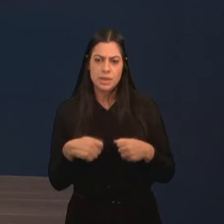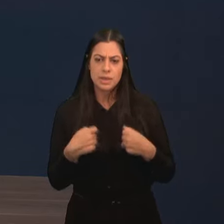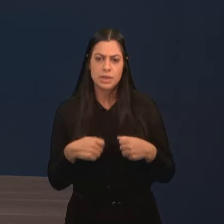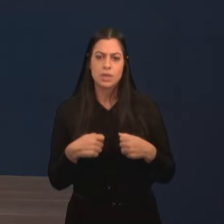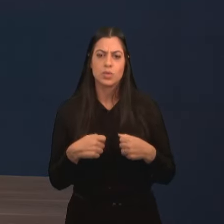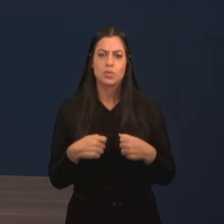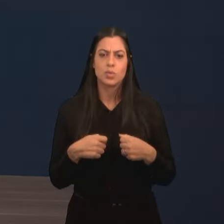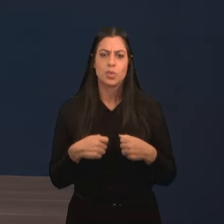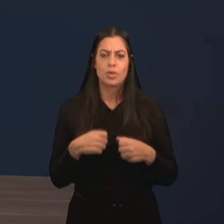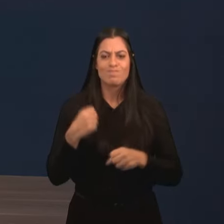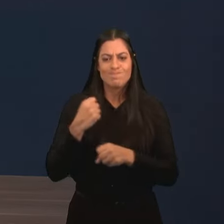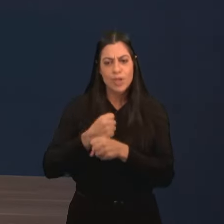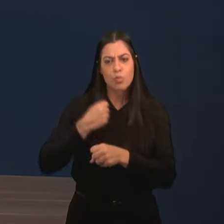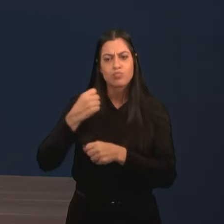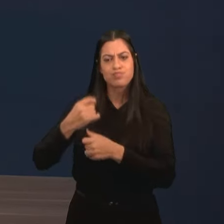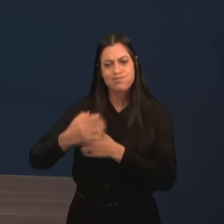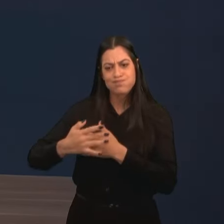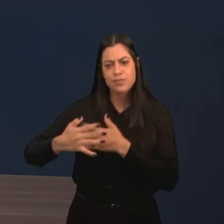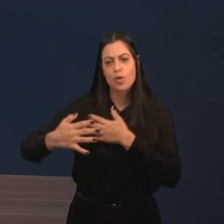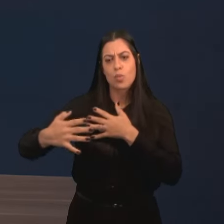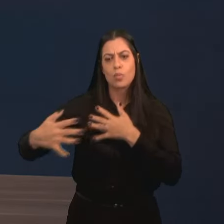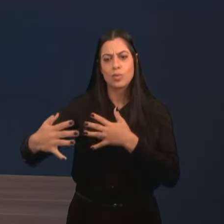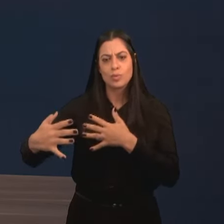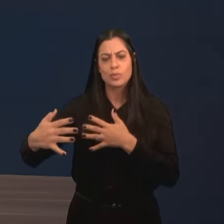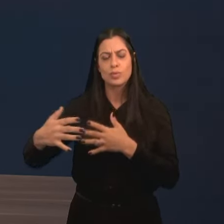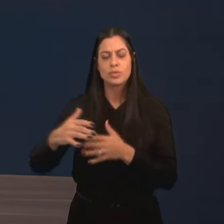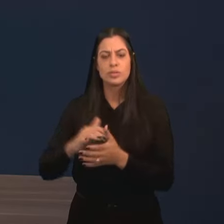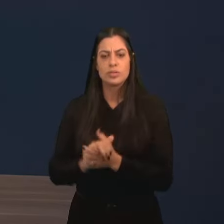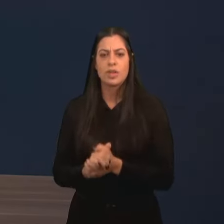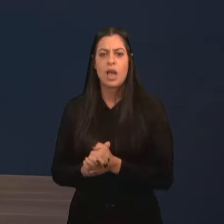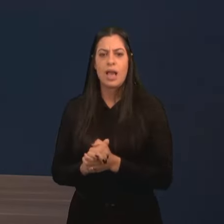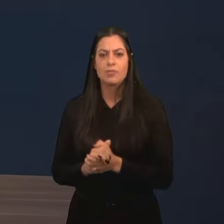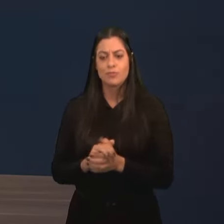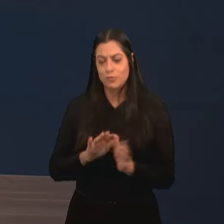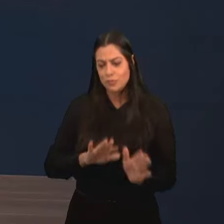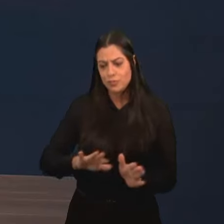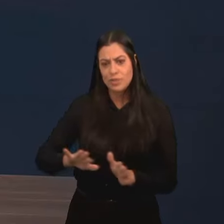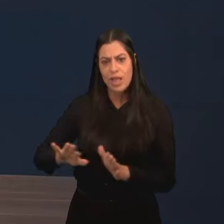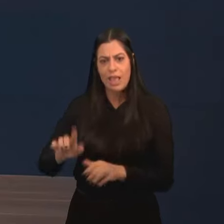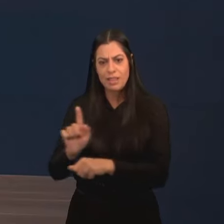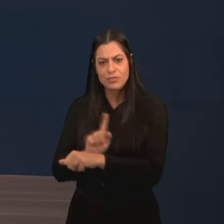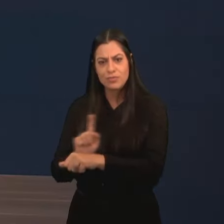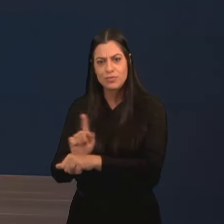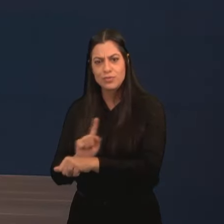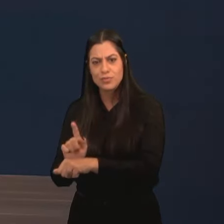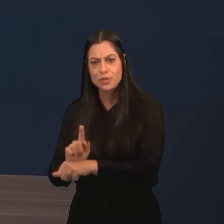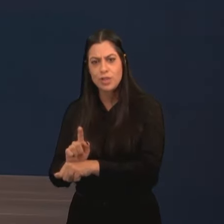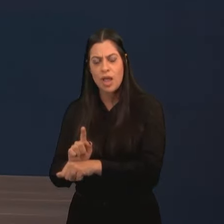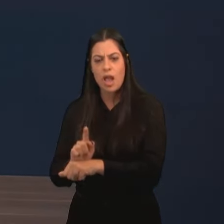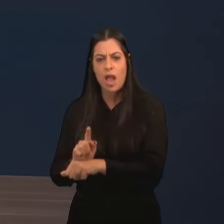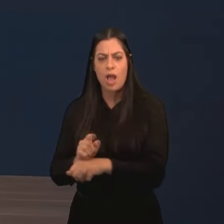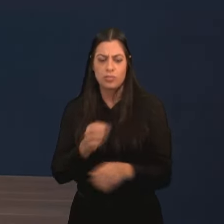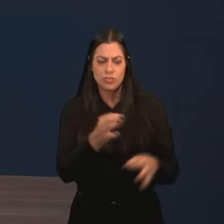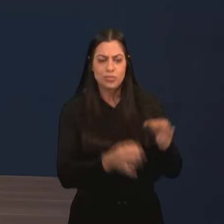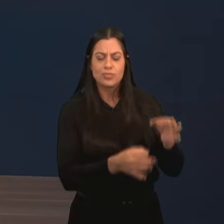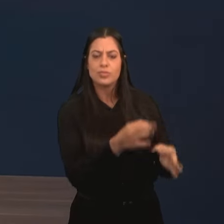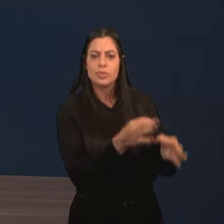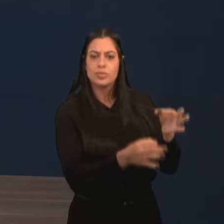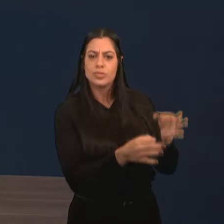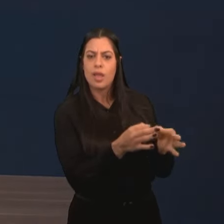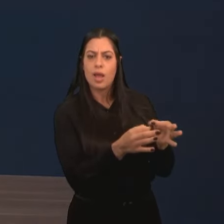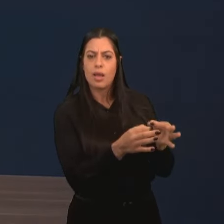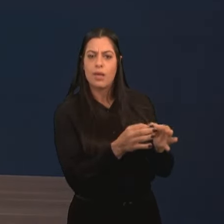es necesario que la construcción y el desarrollo salgan entonces de la gestión, de la administración del Poder